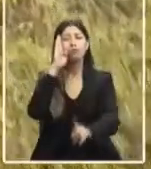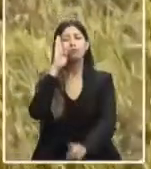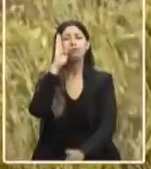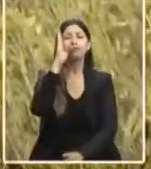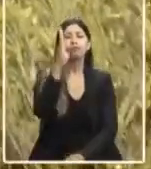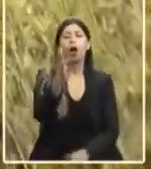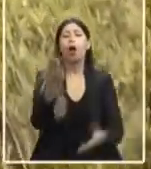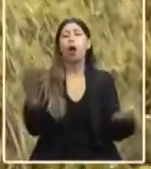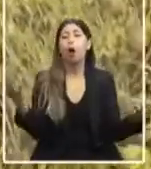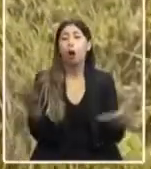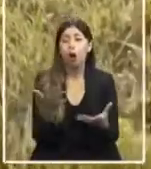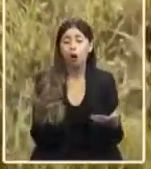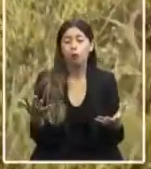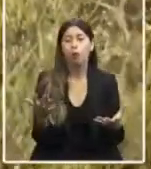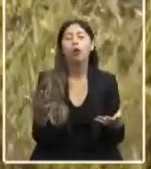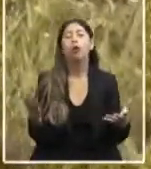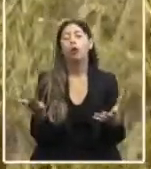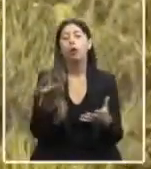es